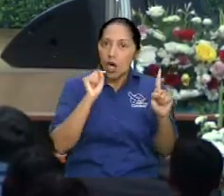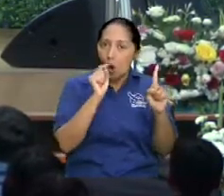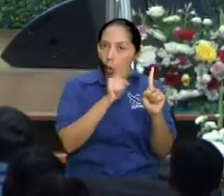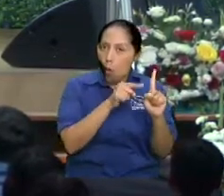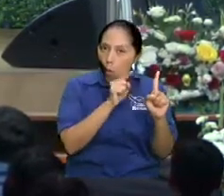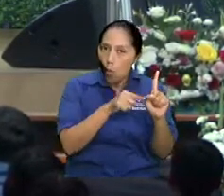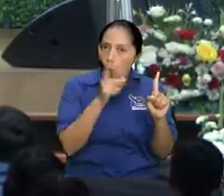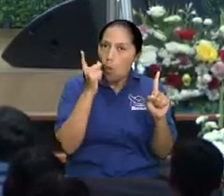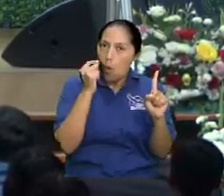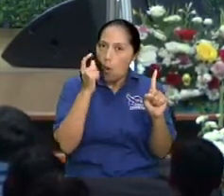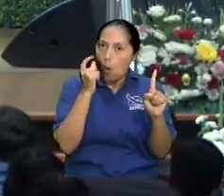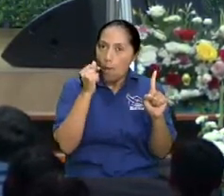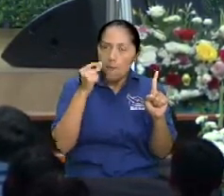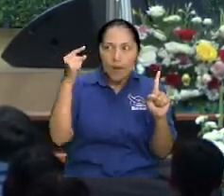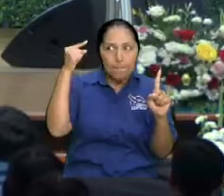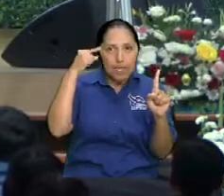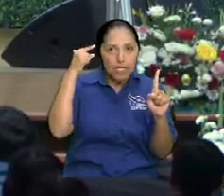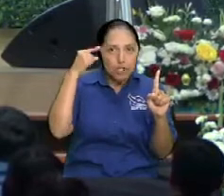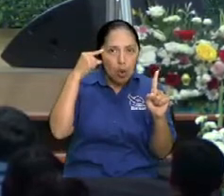estamos haciendo mal.